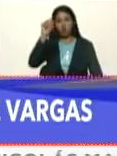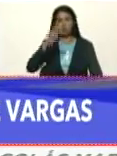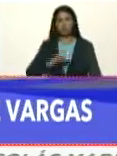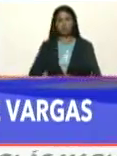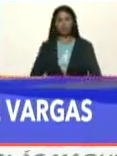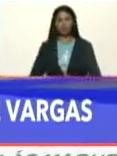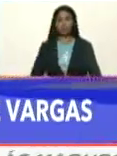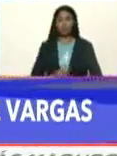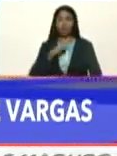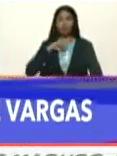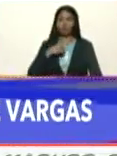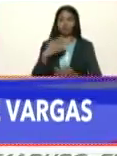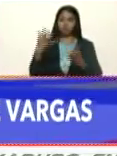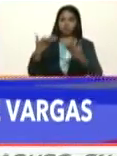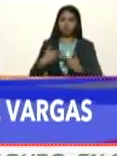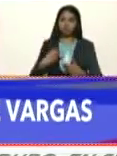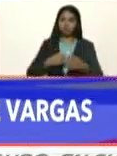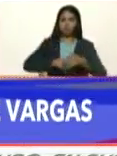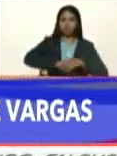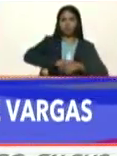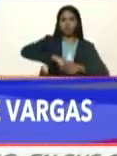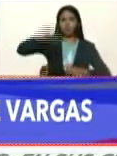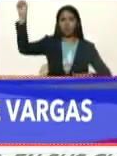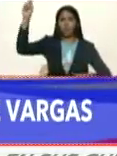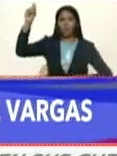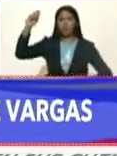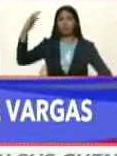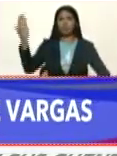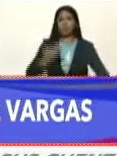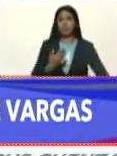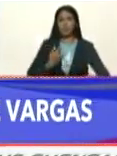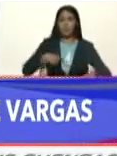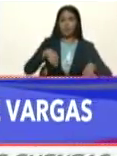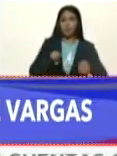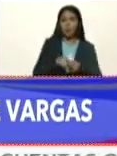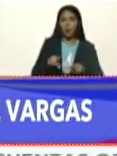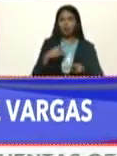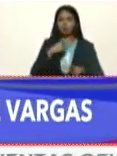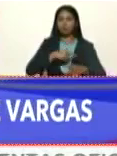Hemos traído su sable, esa es su espada,